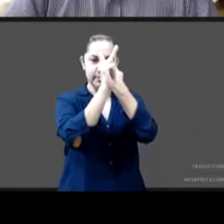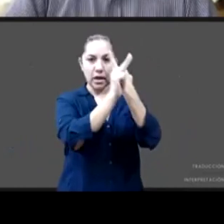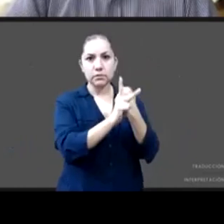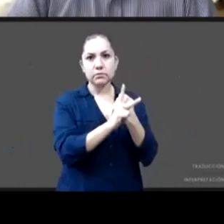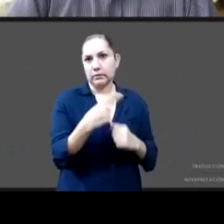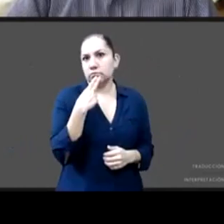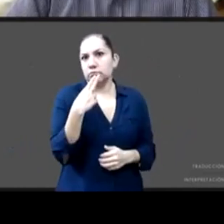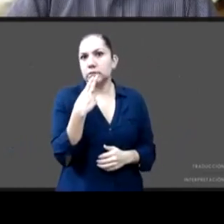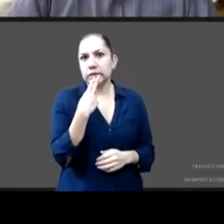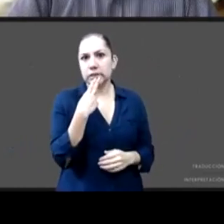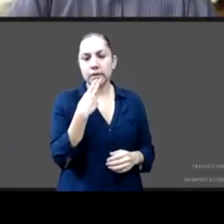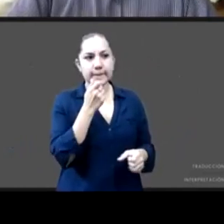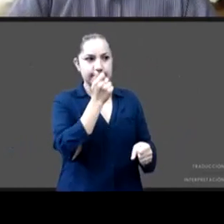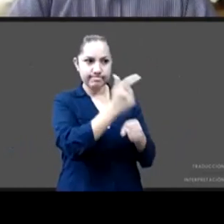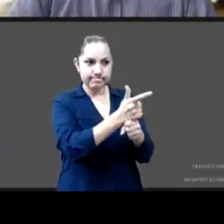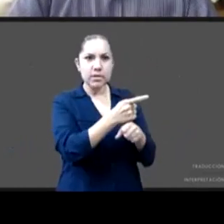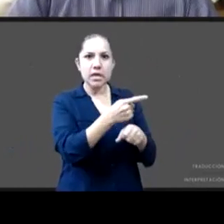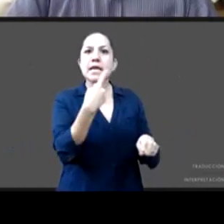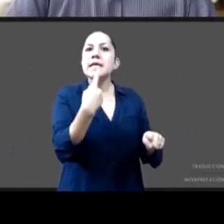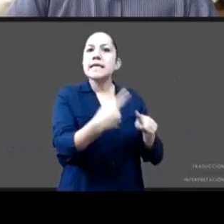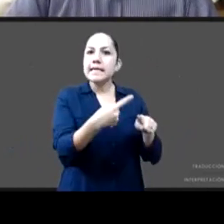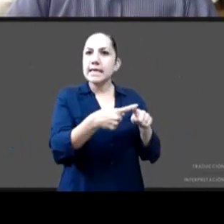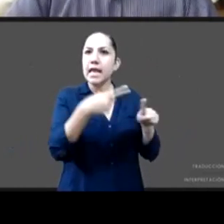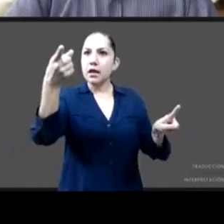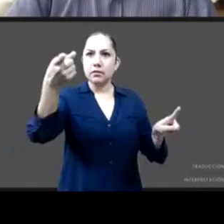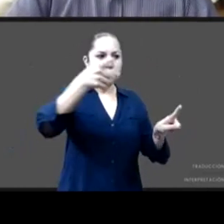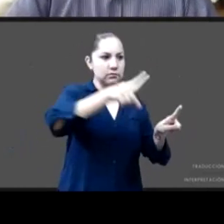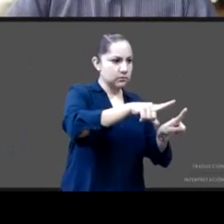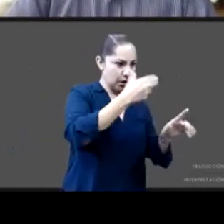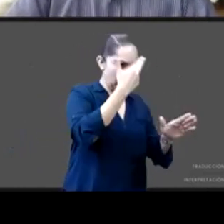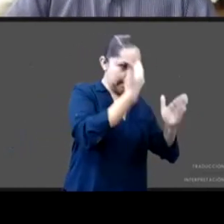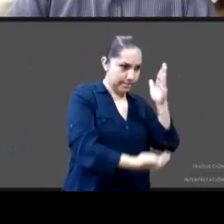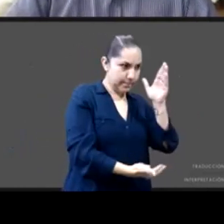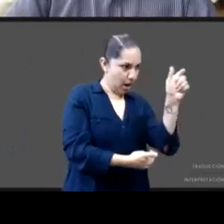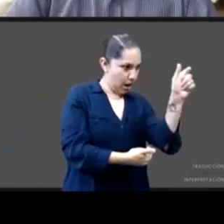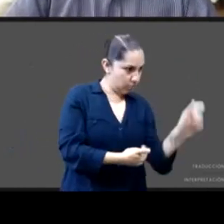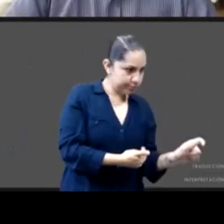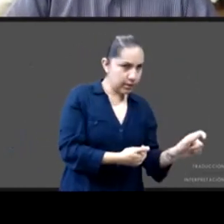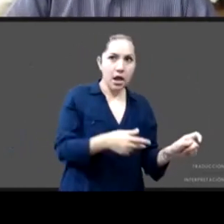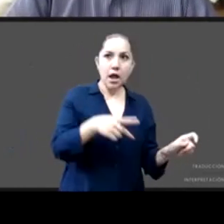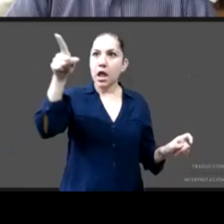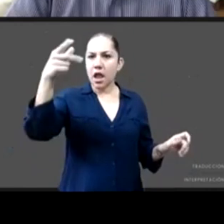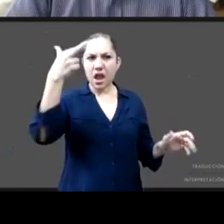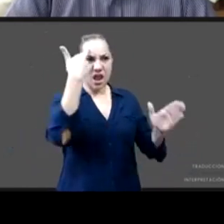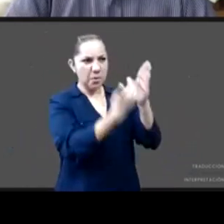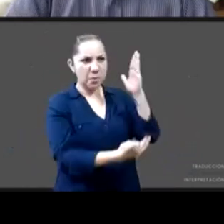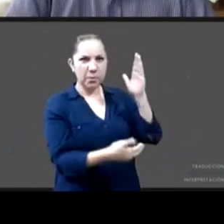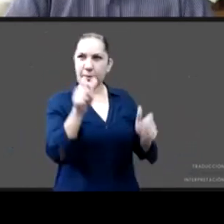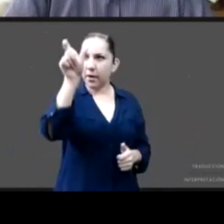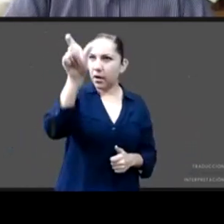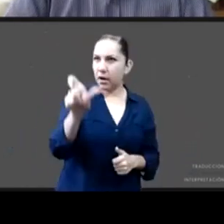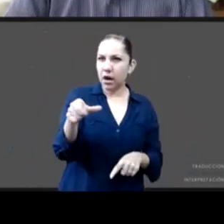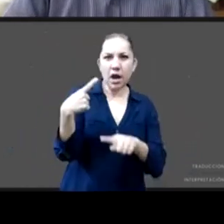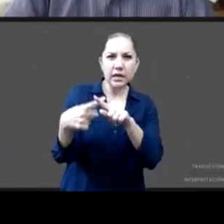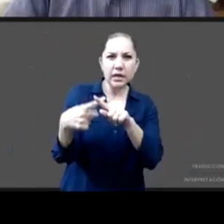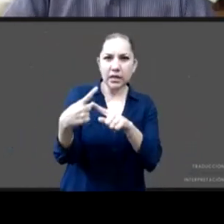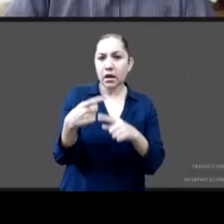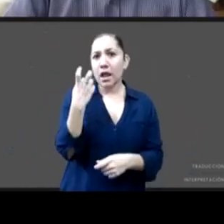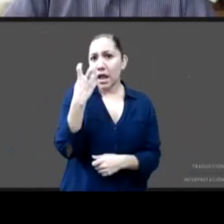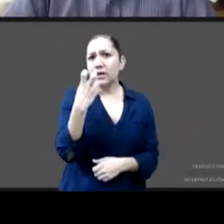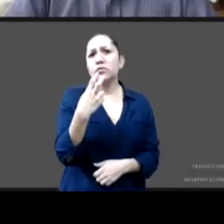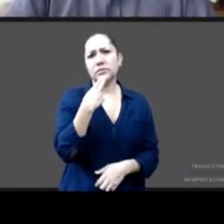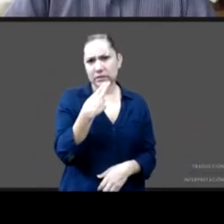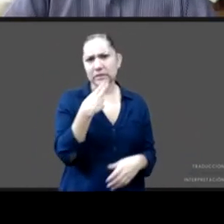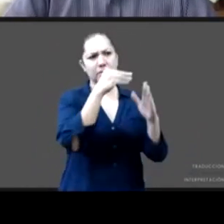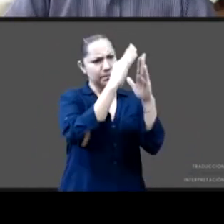víctima, de la identificación del agresor y no hacen perder tiempo a las instancias